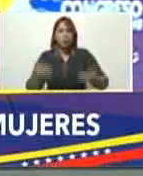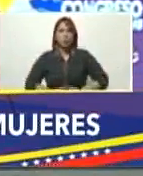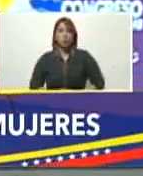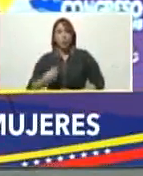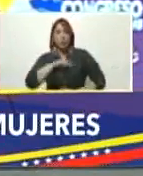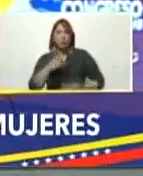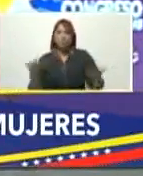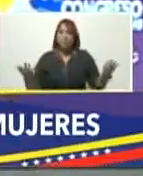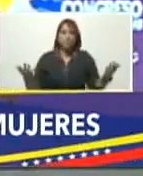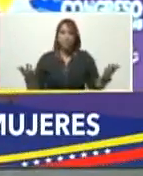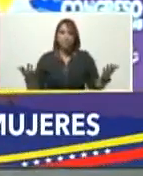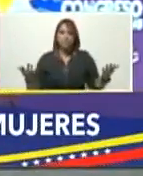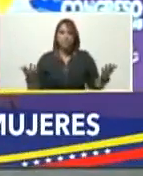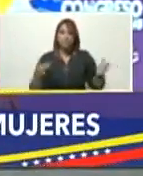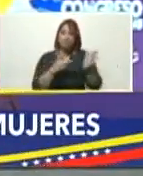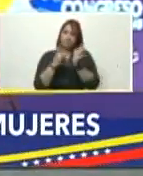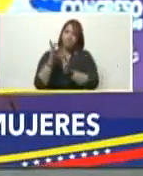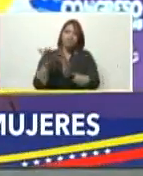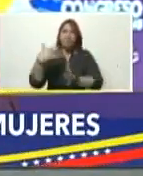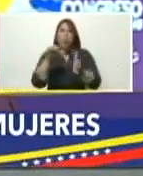nuestro, cristiano,